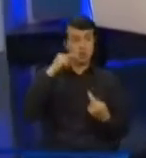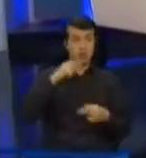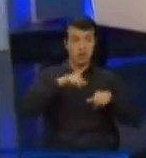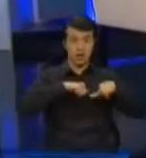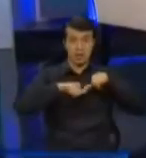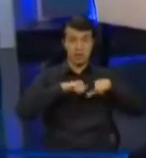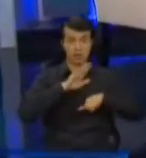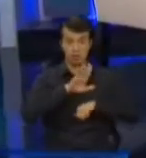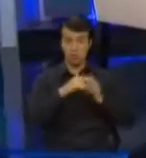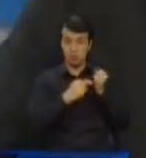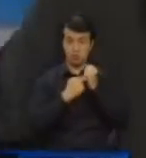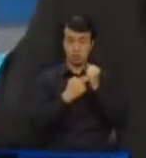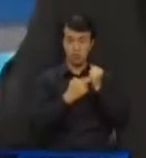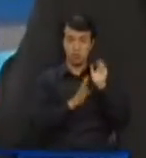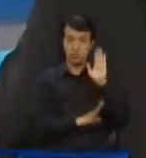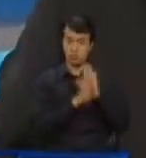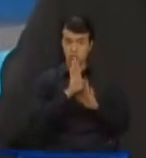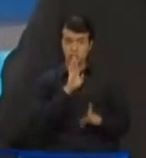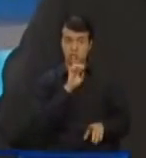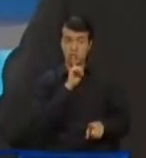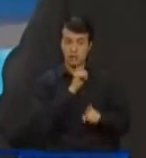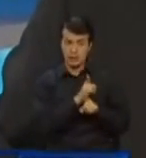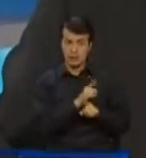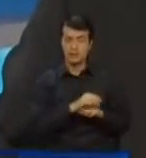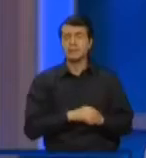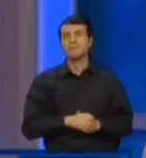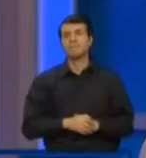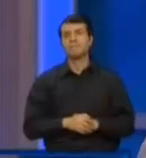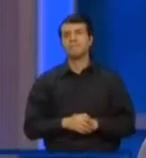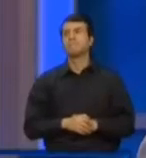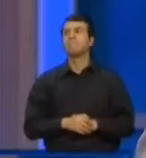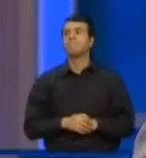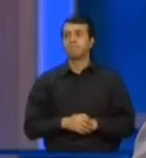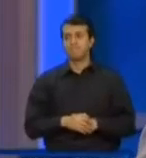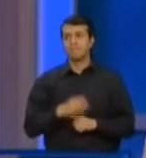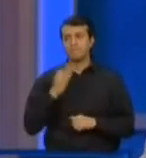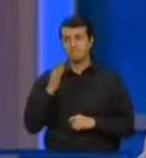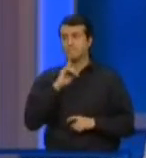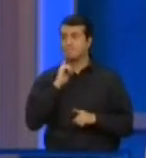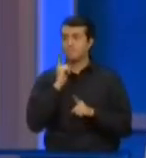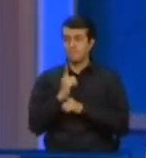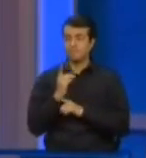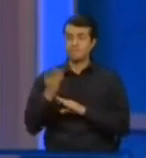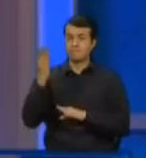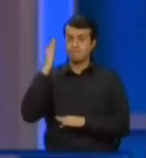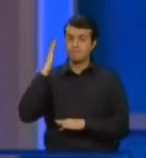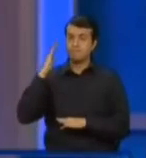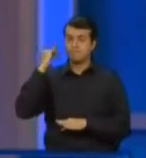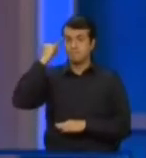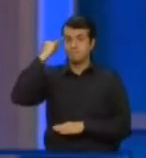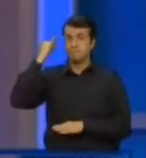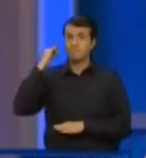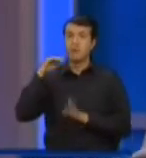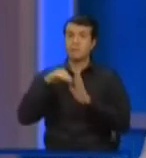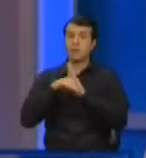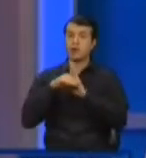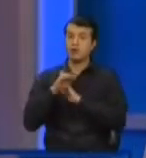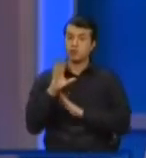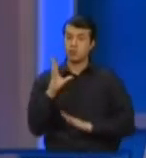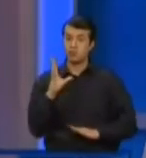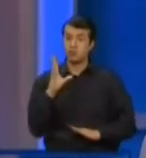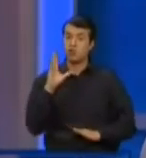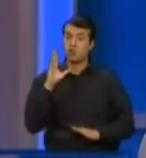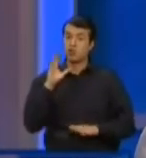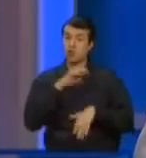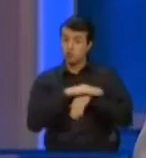administre esos recursos y apuntalar el desarrollo de la región. Eso podría haber sido, y fue una iniciativa muy importante, la del Banco del Sur, pero en